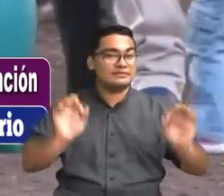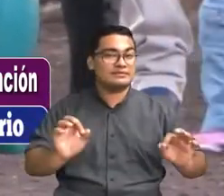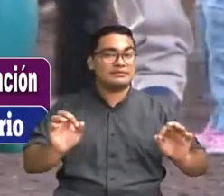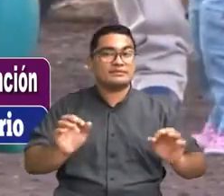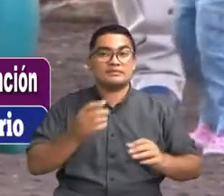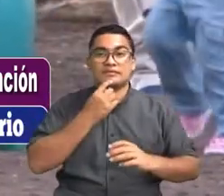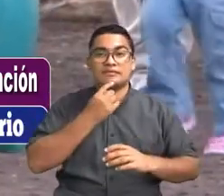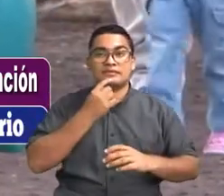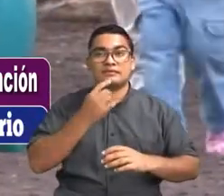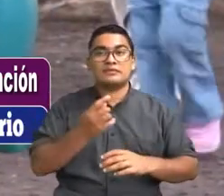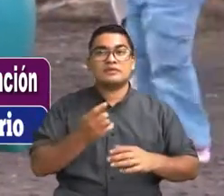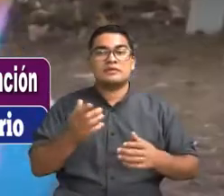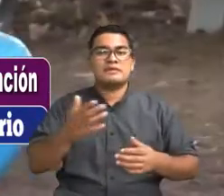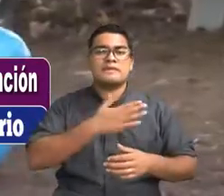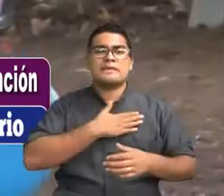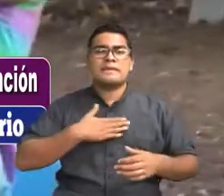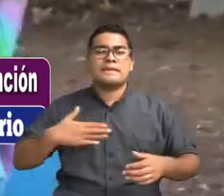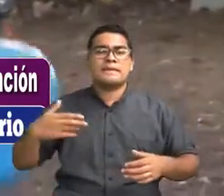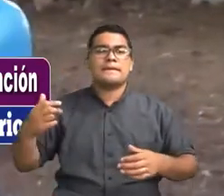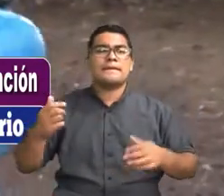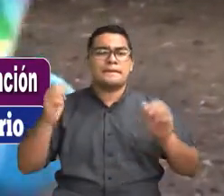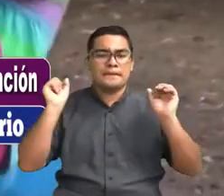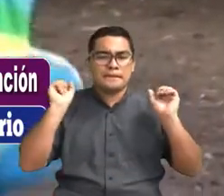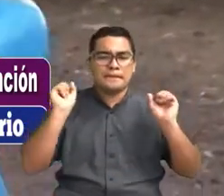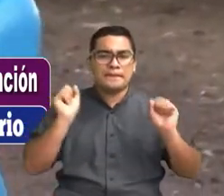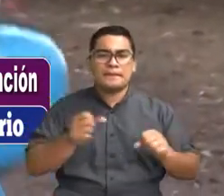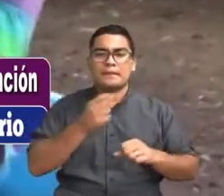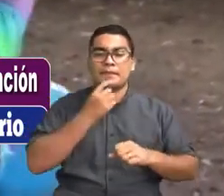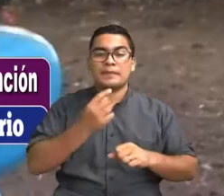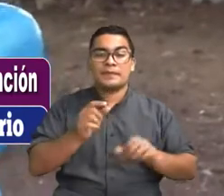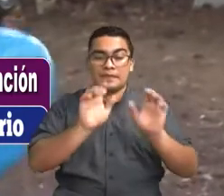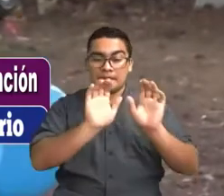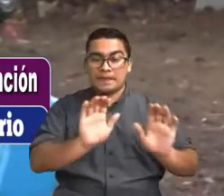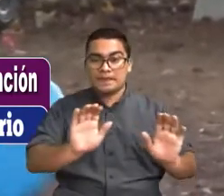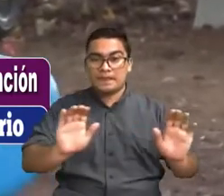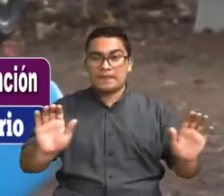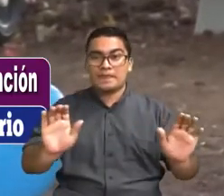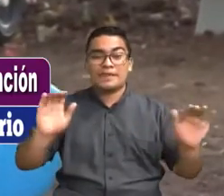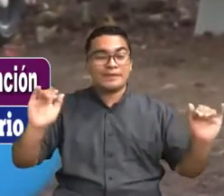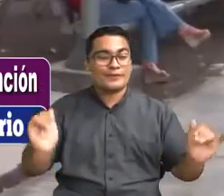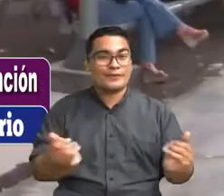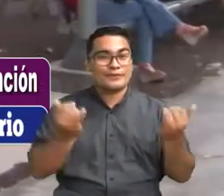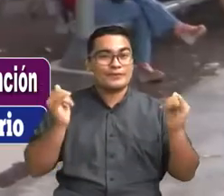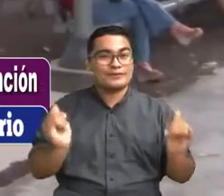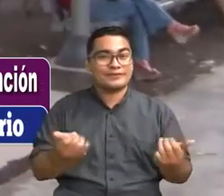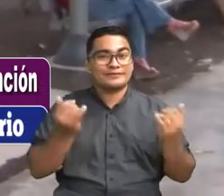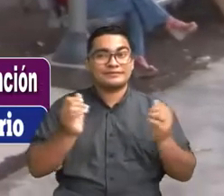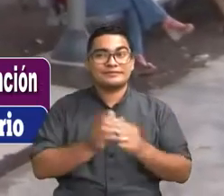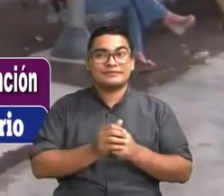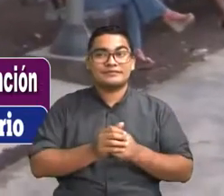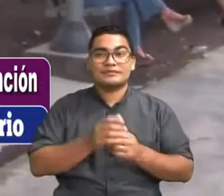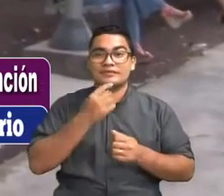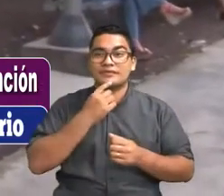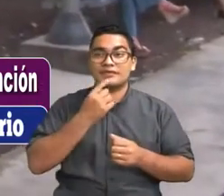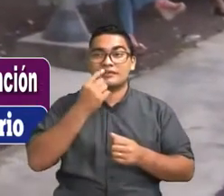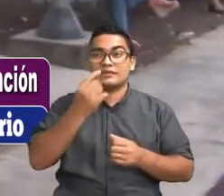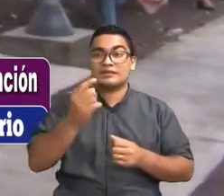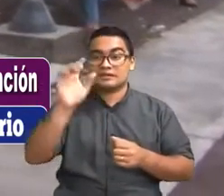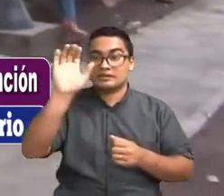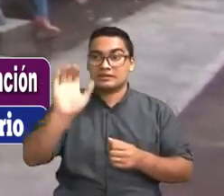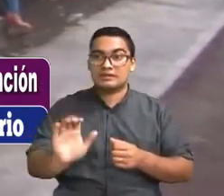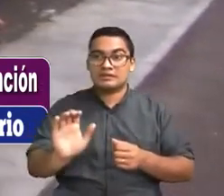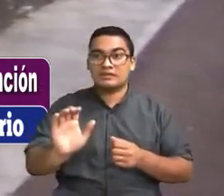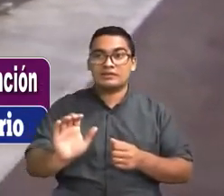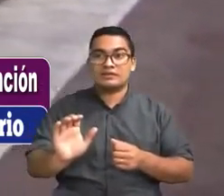las niñas. Y qué mejor ver a estos niños jugando. El niño que no juega no es